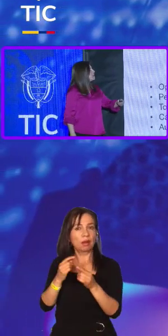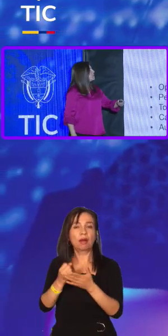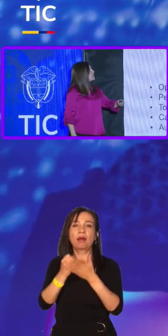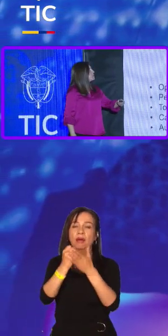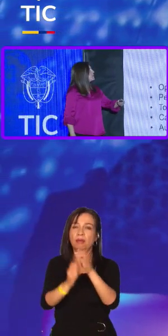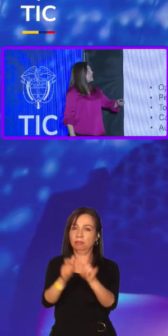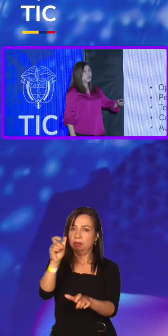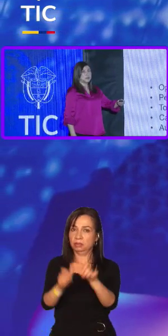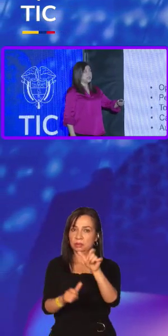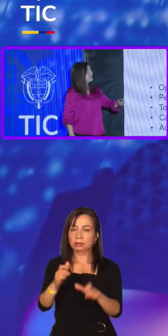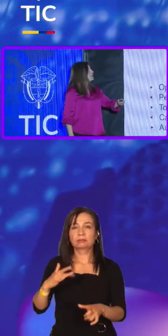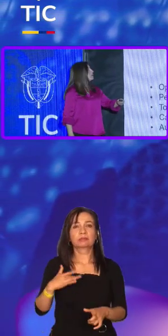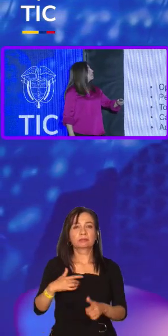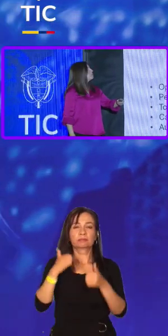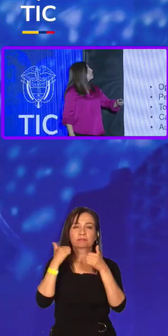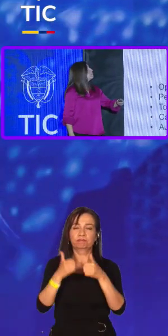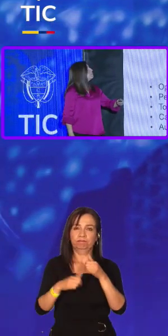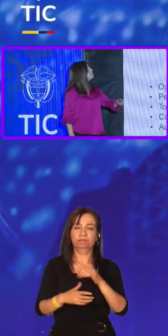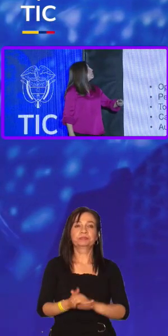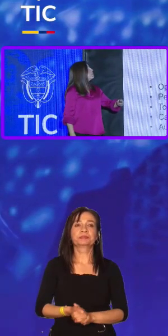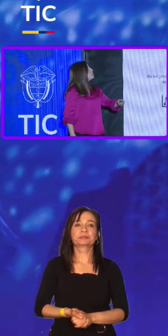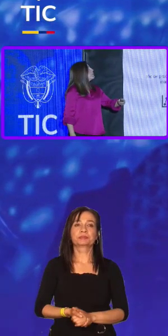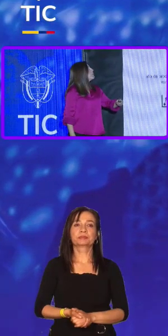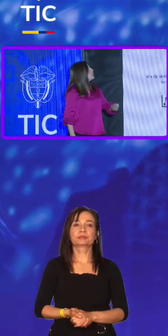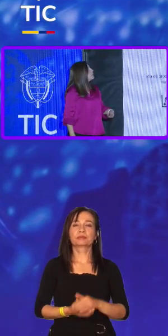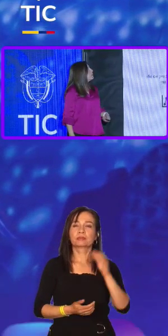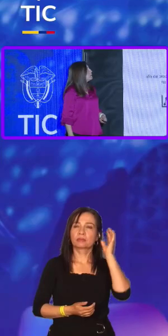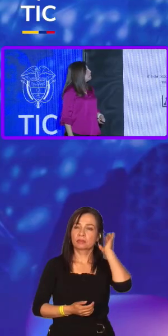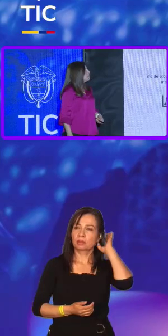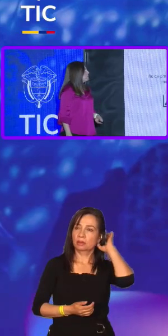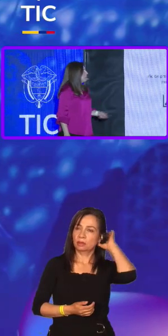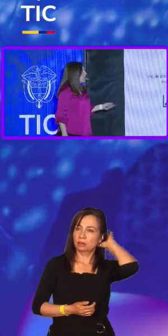satisfacción de las personas que nos visitan.